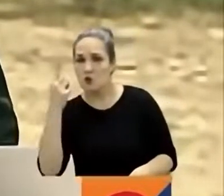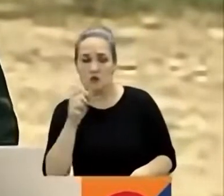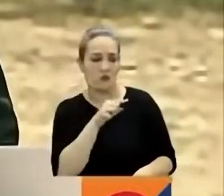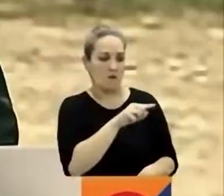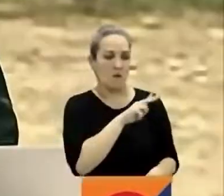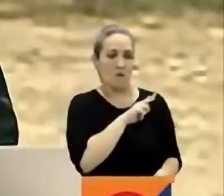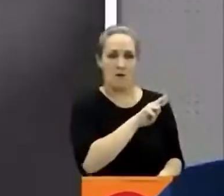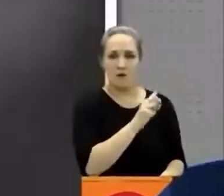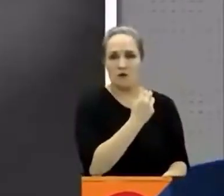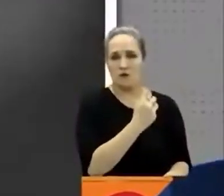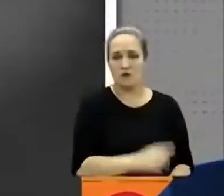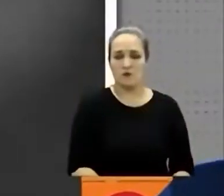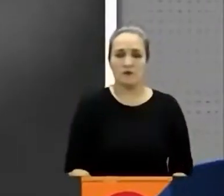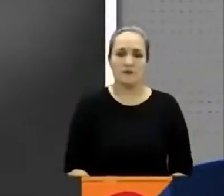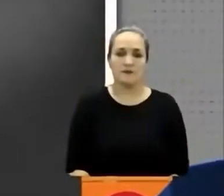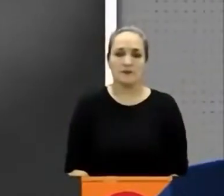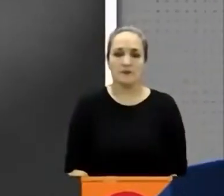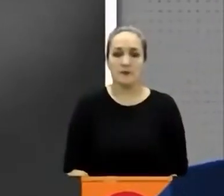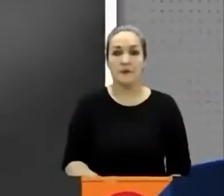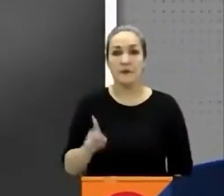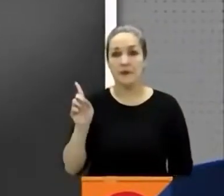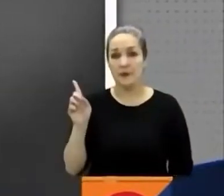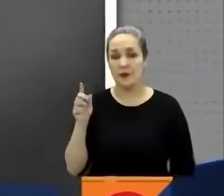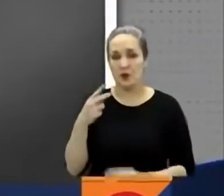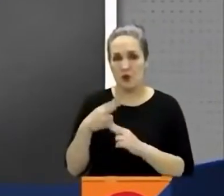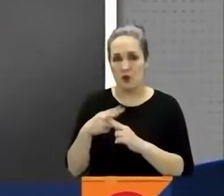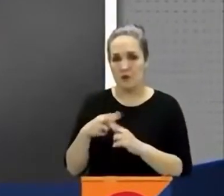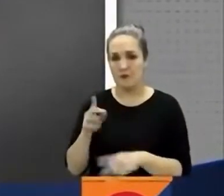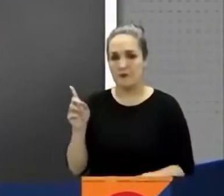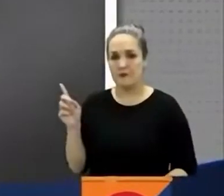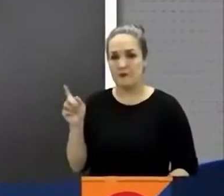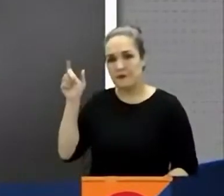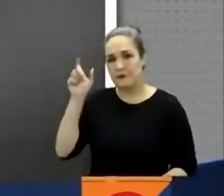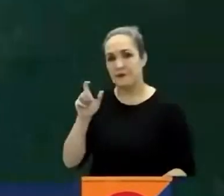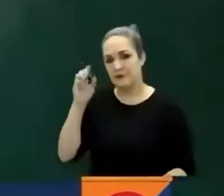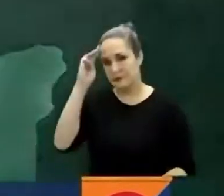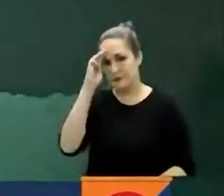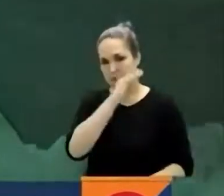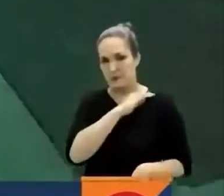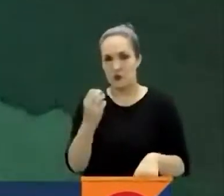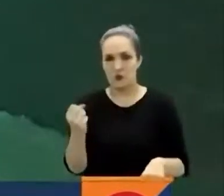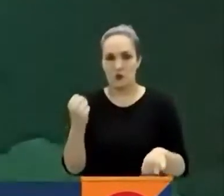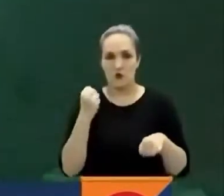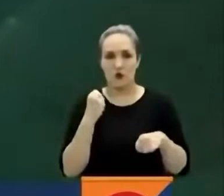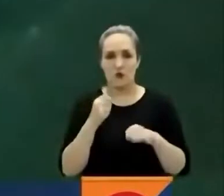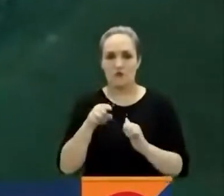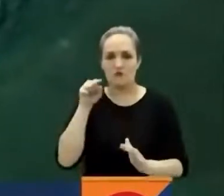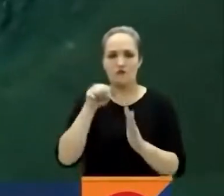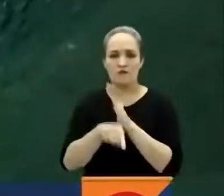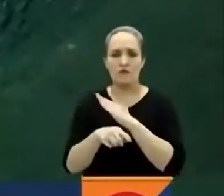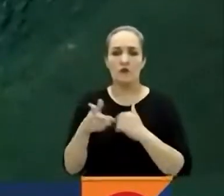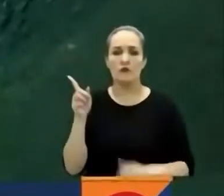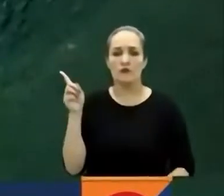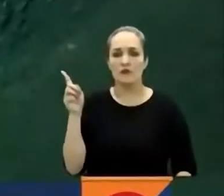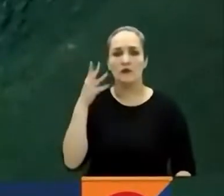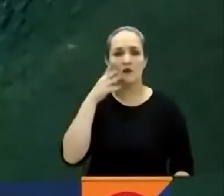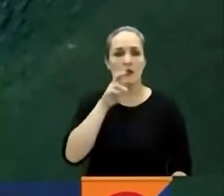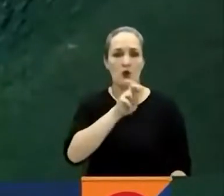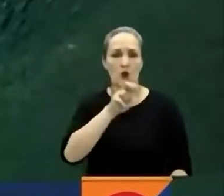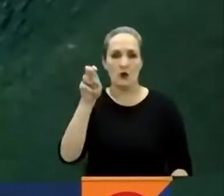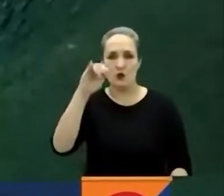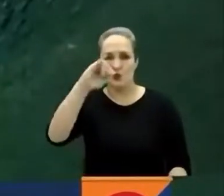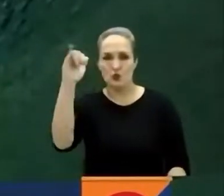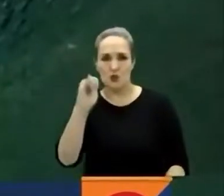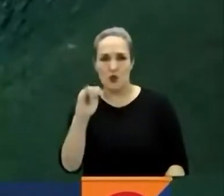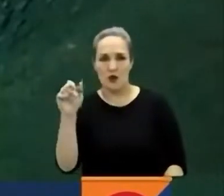Cauca. Como Cándido Machado Trillos fue identificado el soldado profesional asesinado en Zulia, norte de Santander, por un francotirador que le